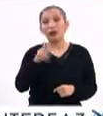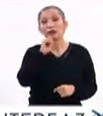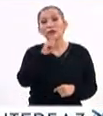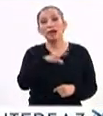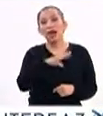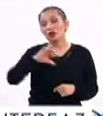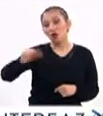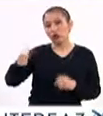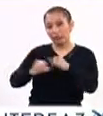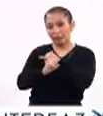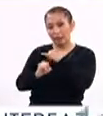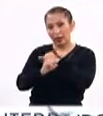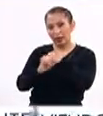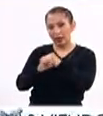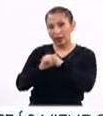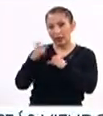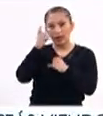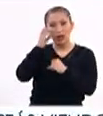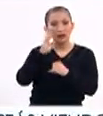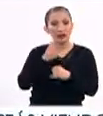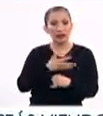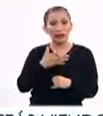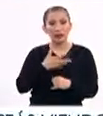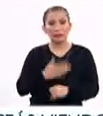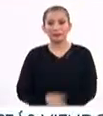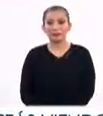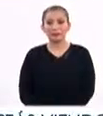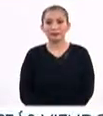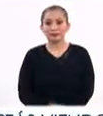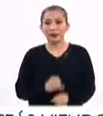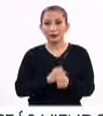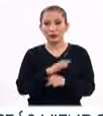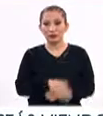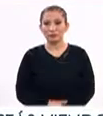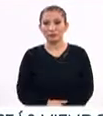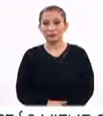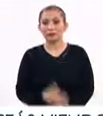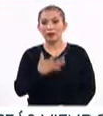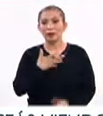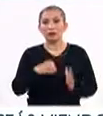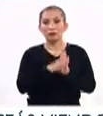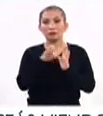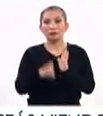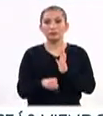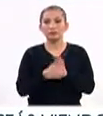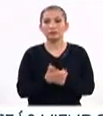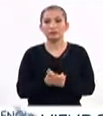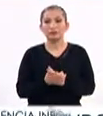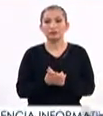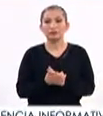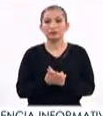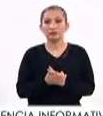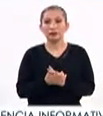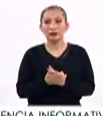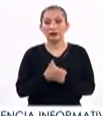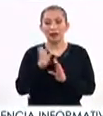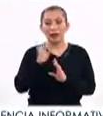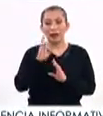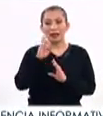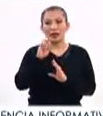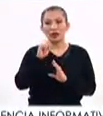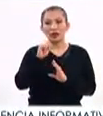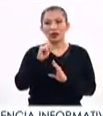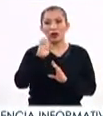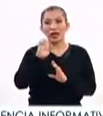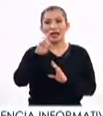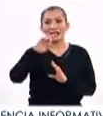también tenemos otras, que ahí la directora tiene la información. Sí. Tenemos, por ejemplo, el reto de Erin-chan, que es la